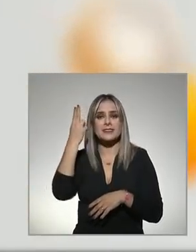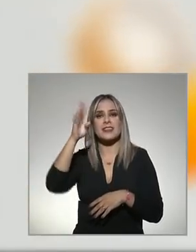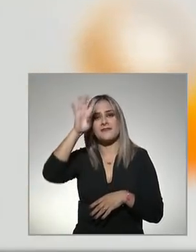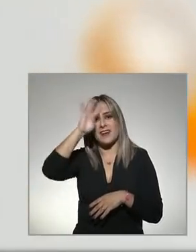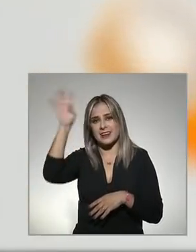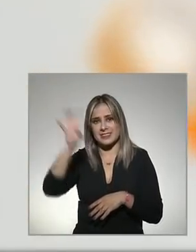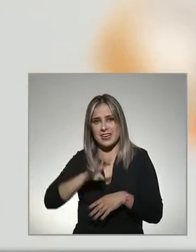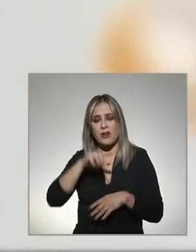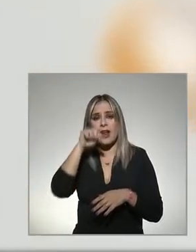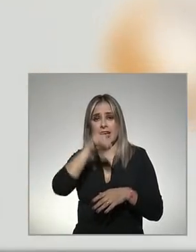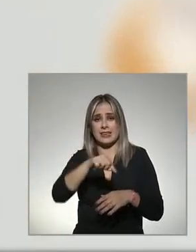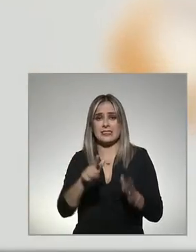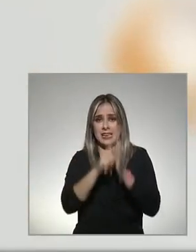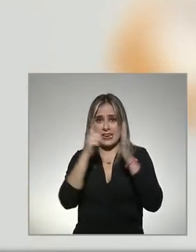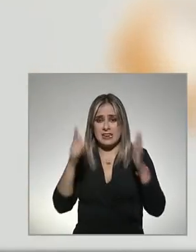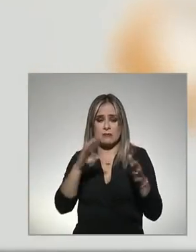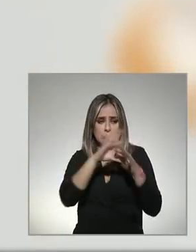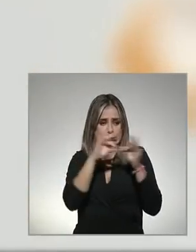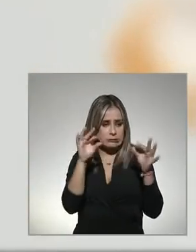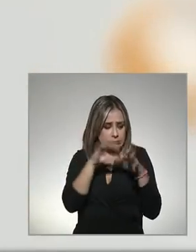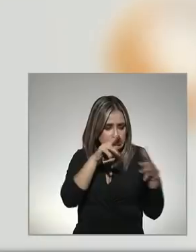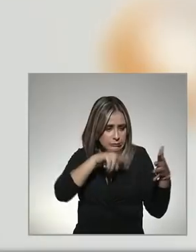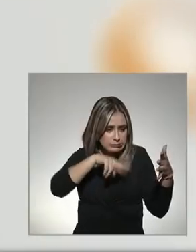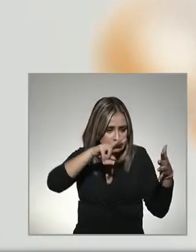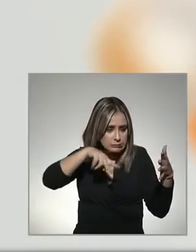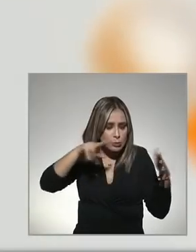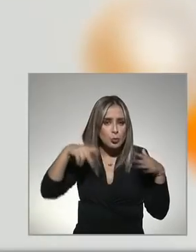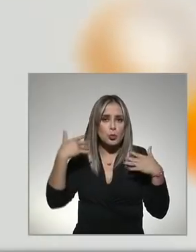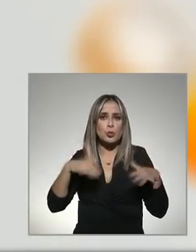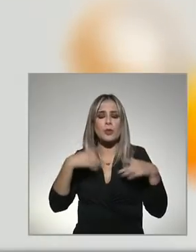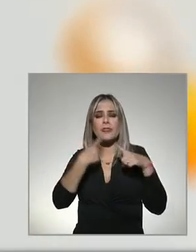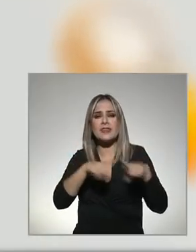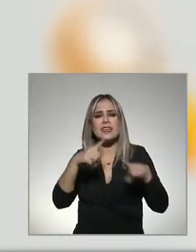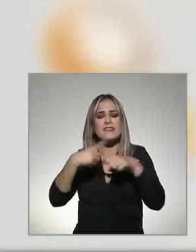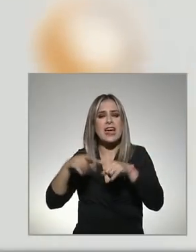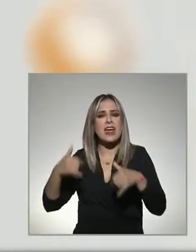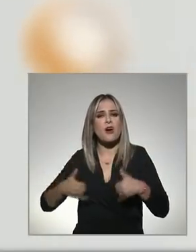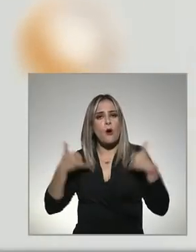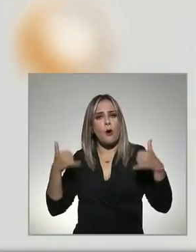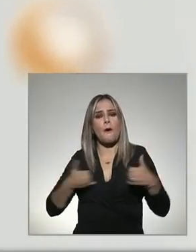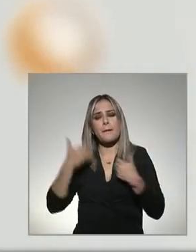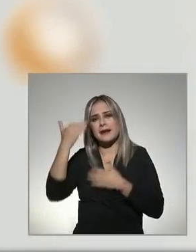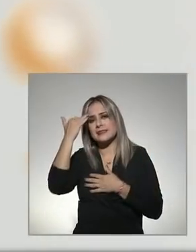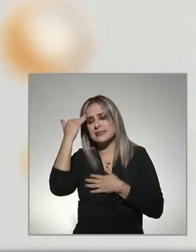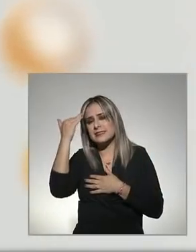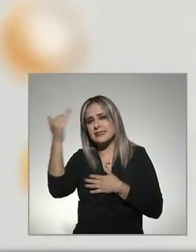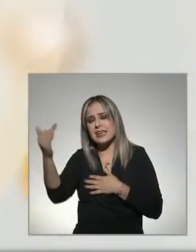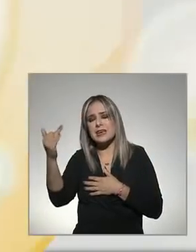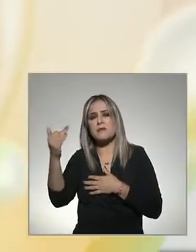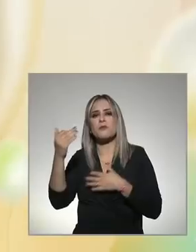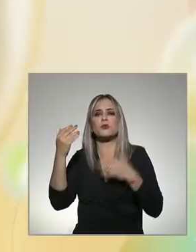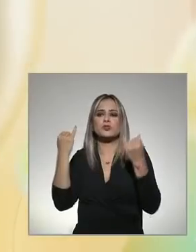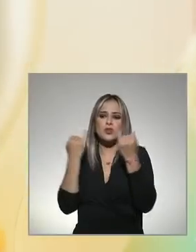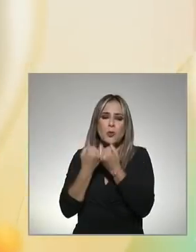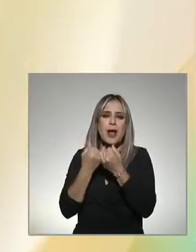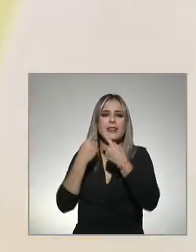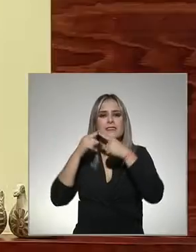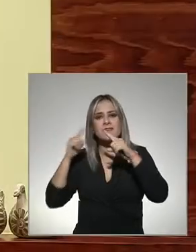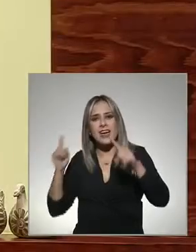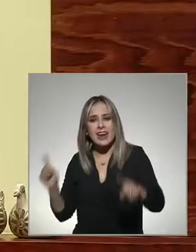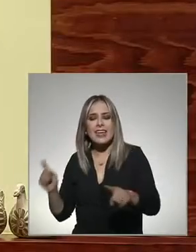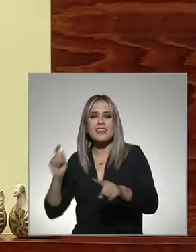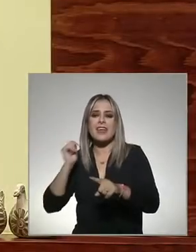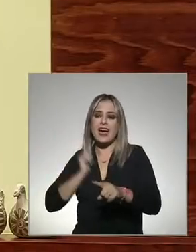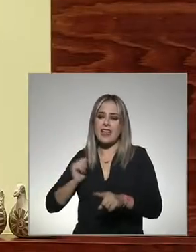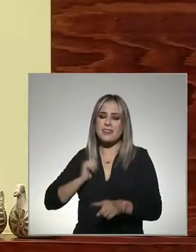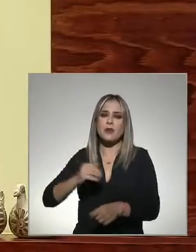encontramos una detallada descripción de cómo han sido las diferentes generaciones, sus similitudes, pero también las diferencias, desde